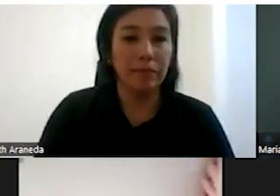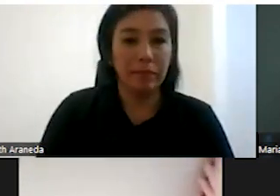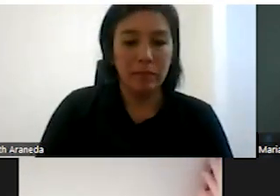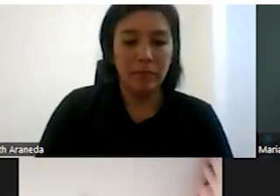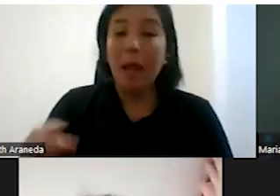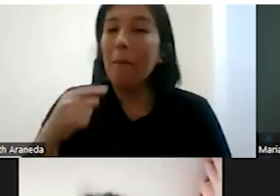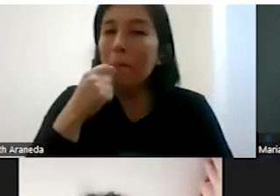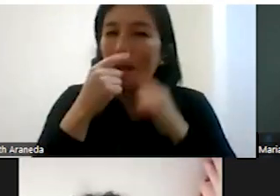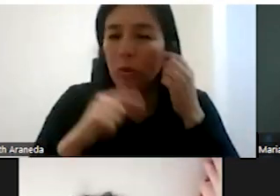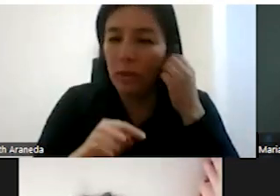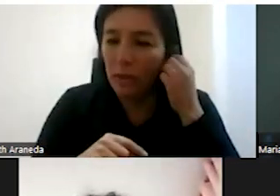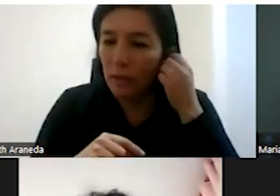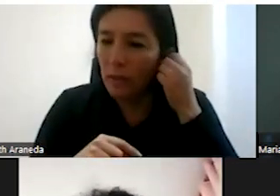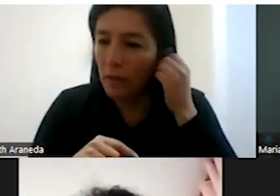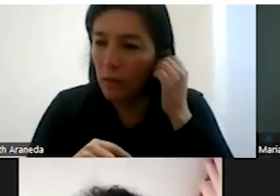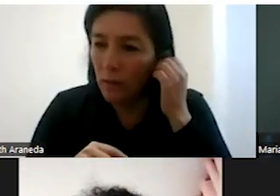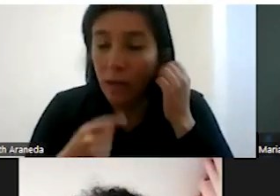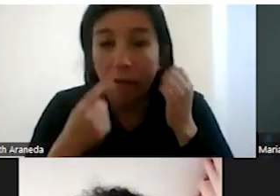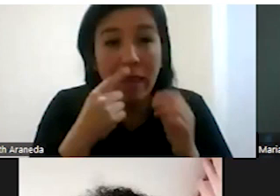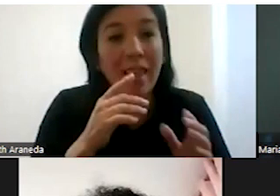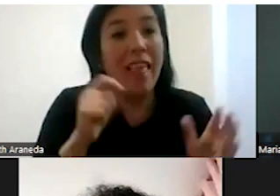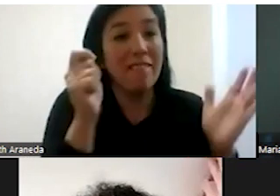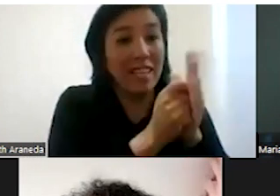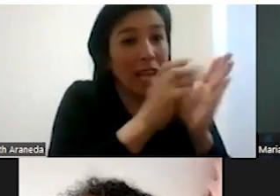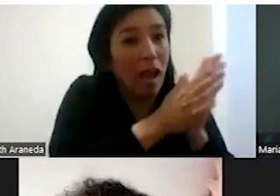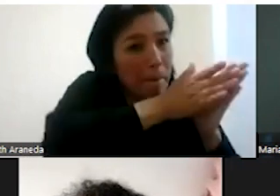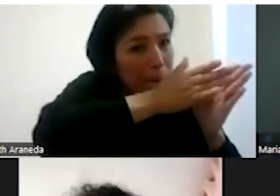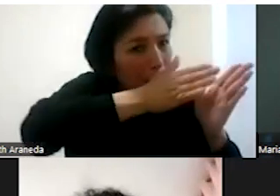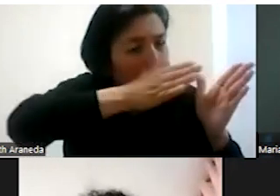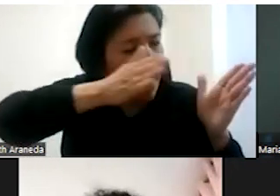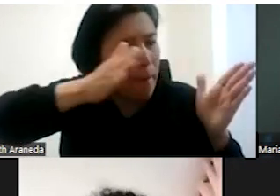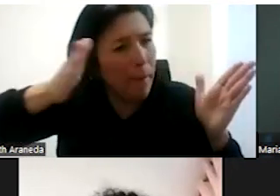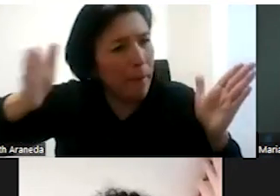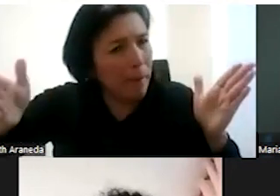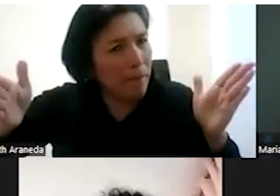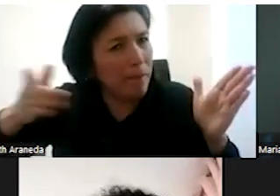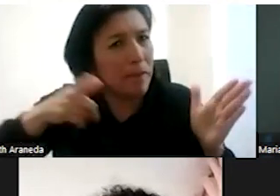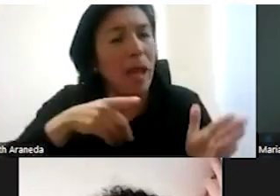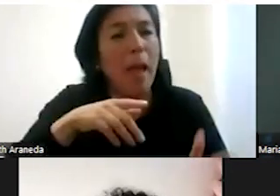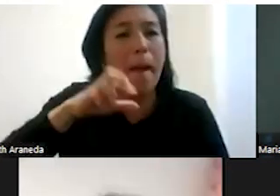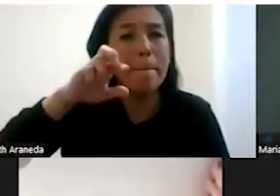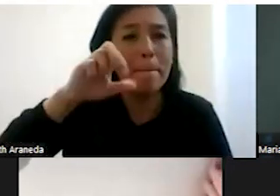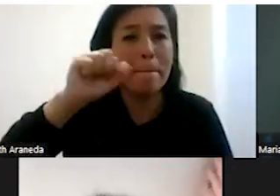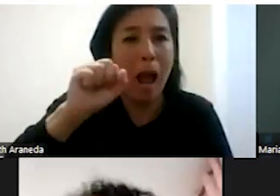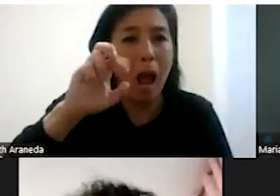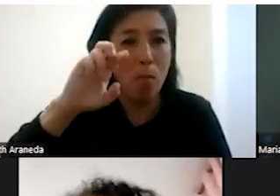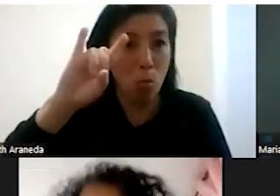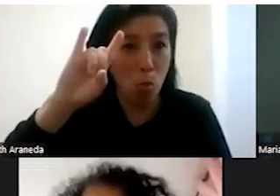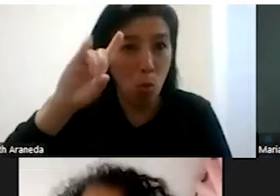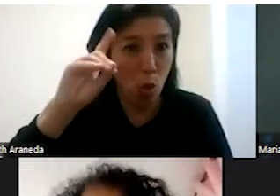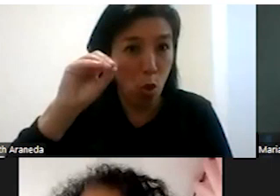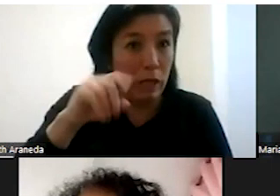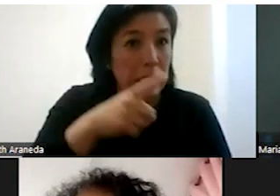mía, veo la clasificación de los periodos. Sé que los hallazgos acá en Papudo han sido importantes y sé que hay